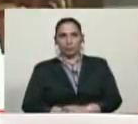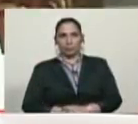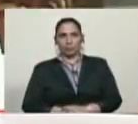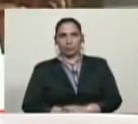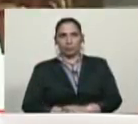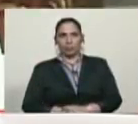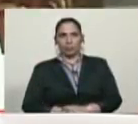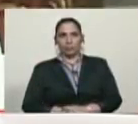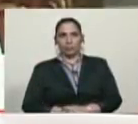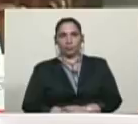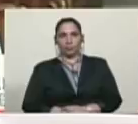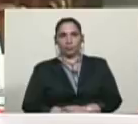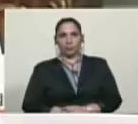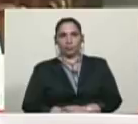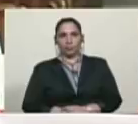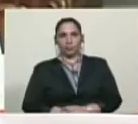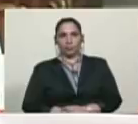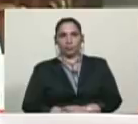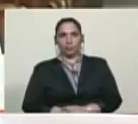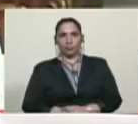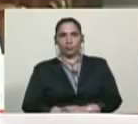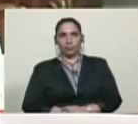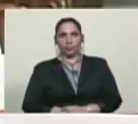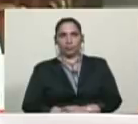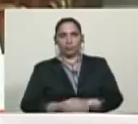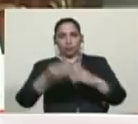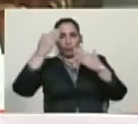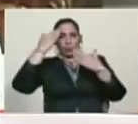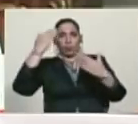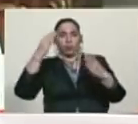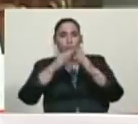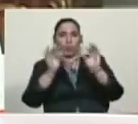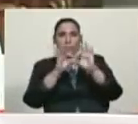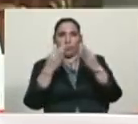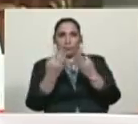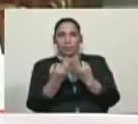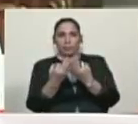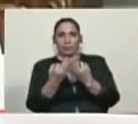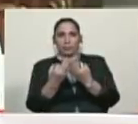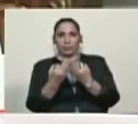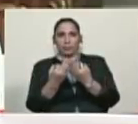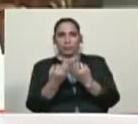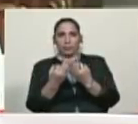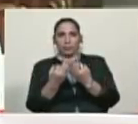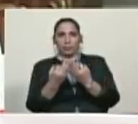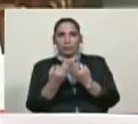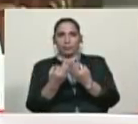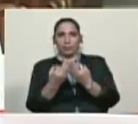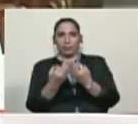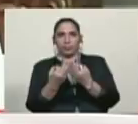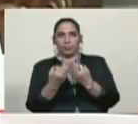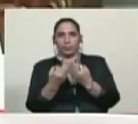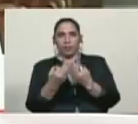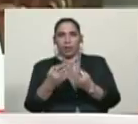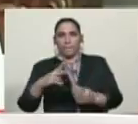de funchal en un saludo a toda la familia de origen portugués